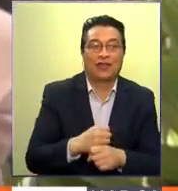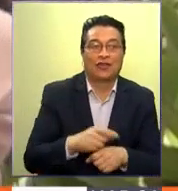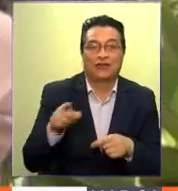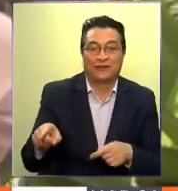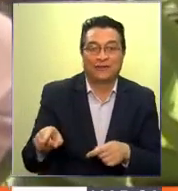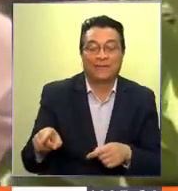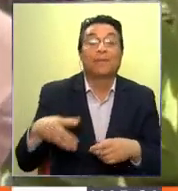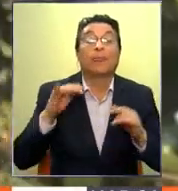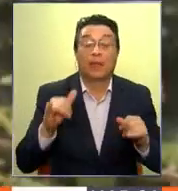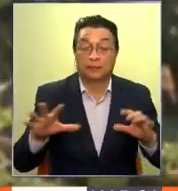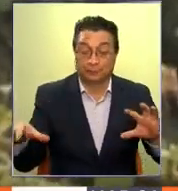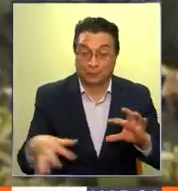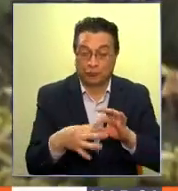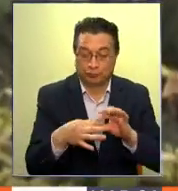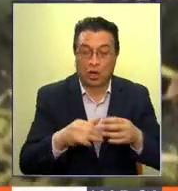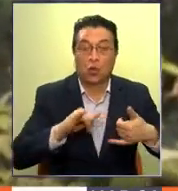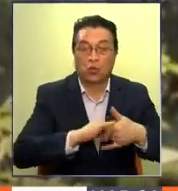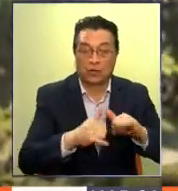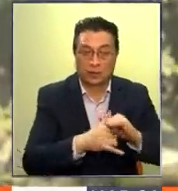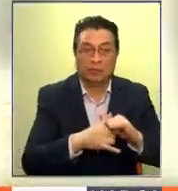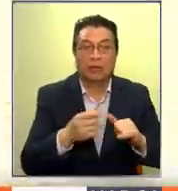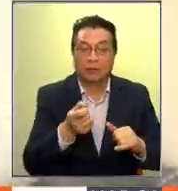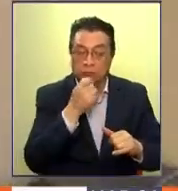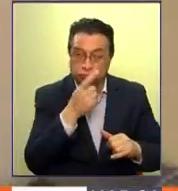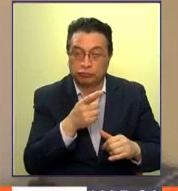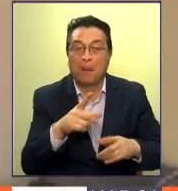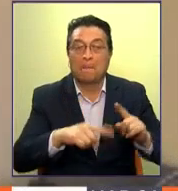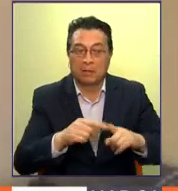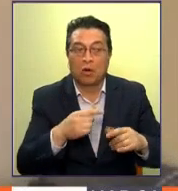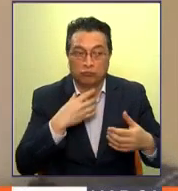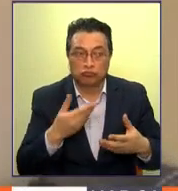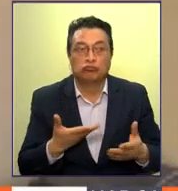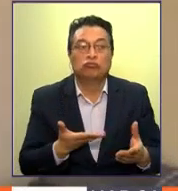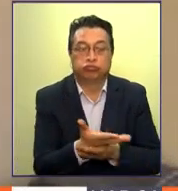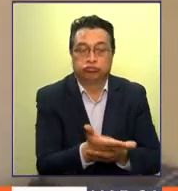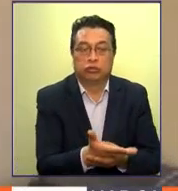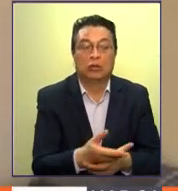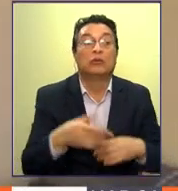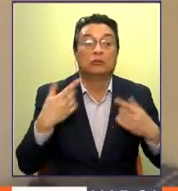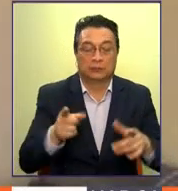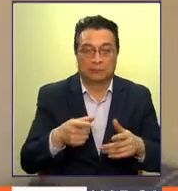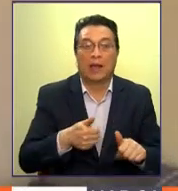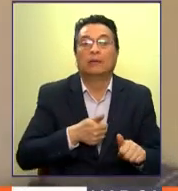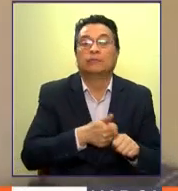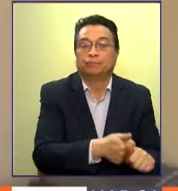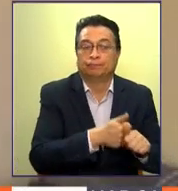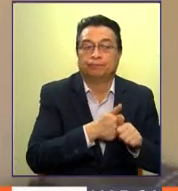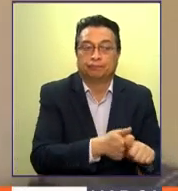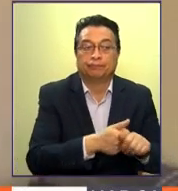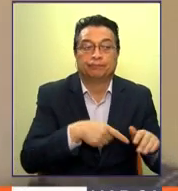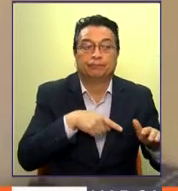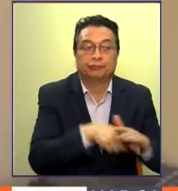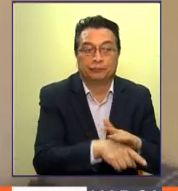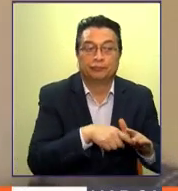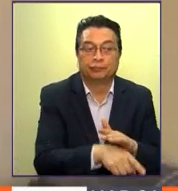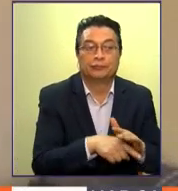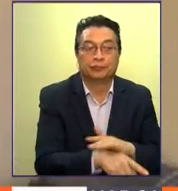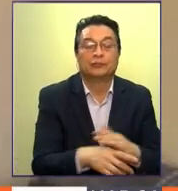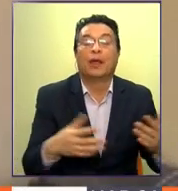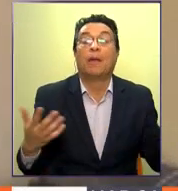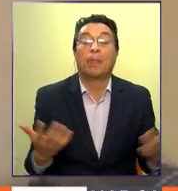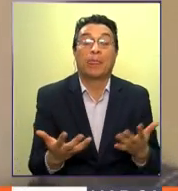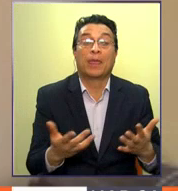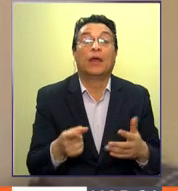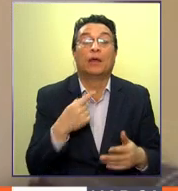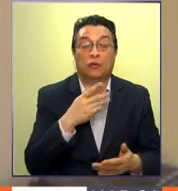querella adjunta WhatsApps y conversaciones con su primo. Intervino o trató de intervenir en una decisión que hay